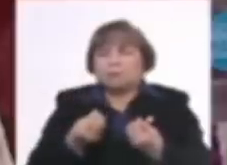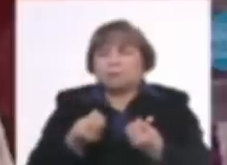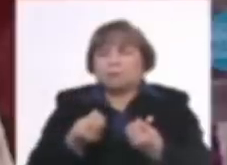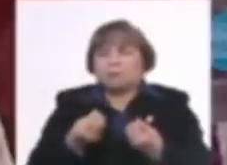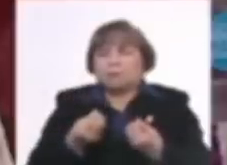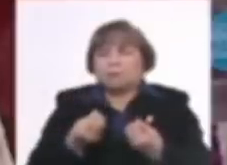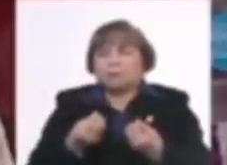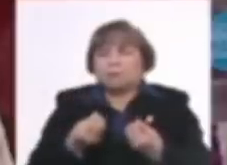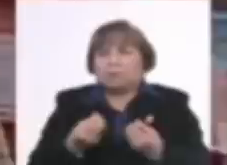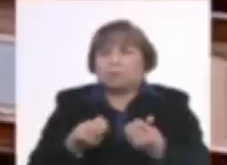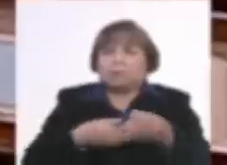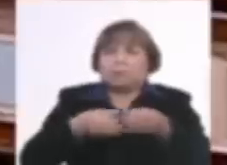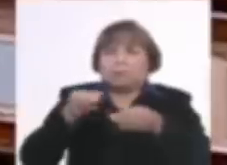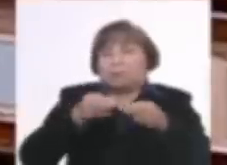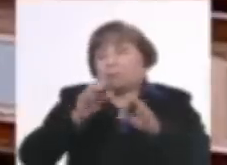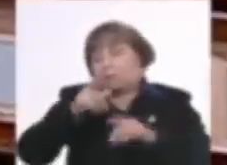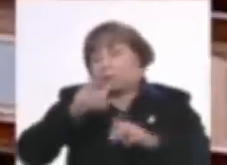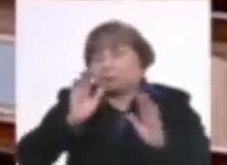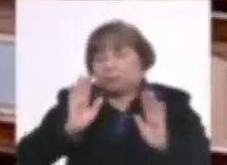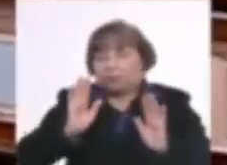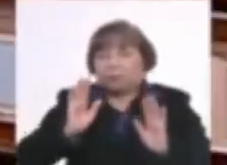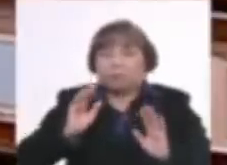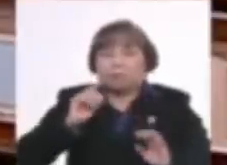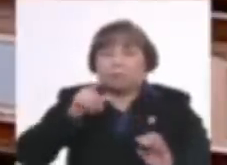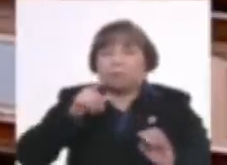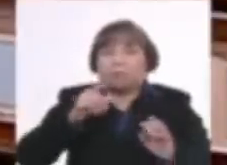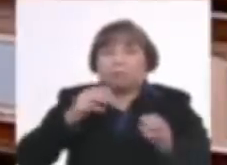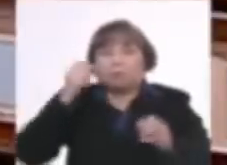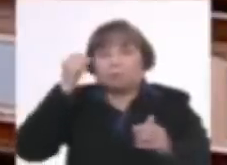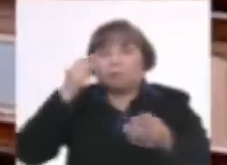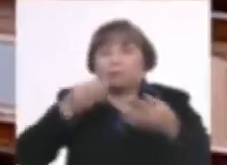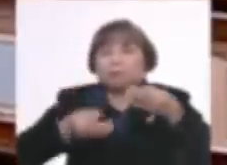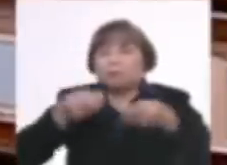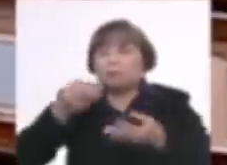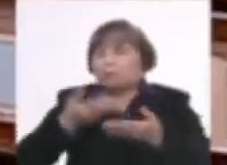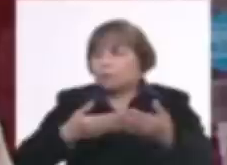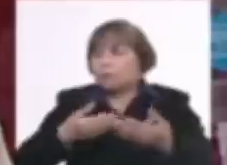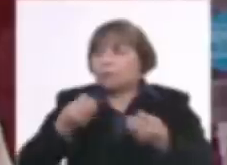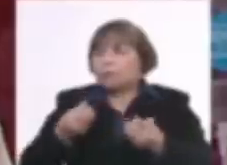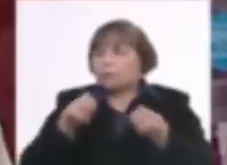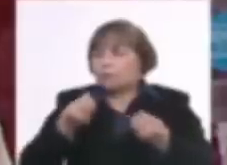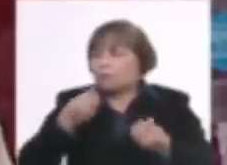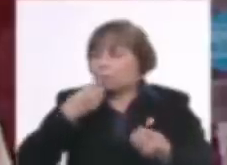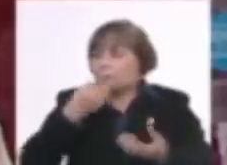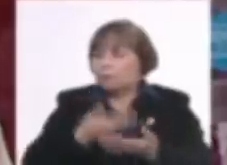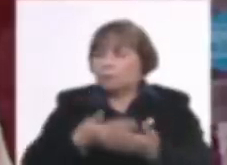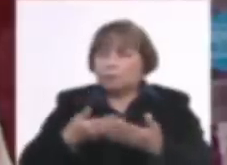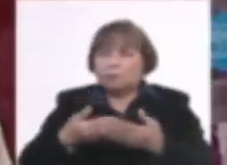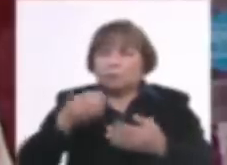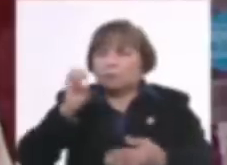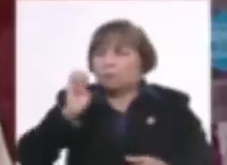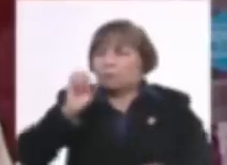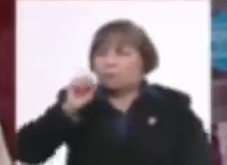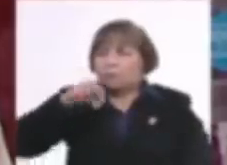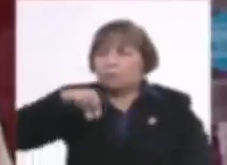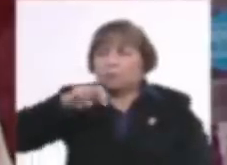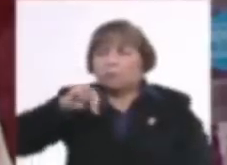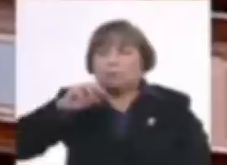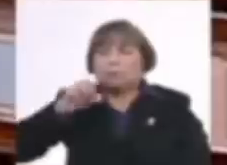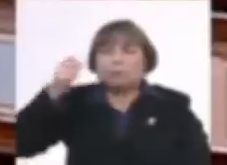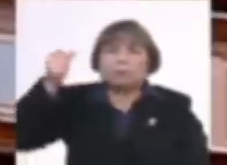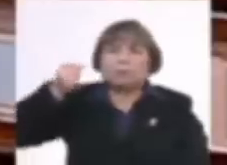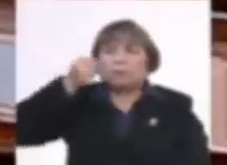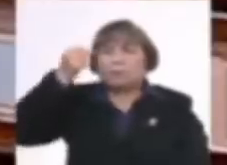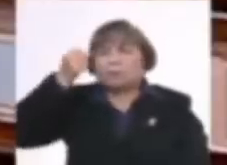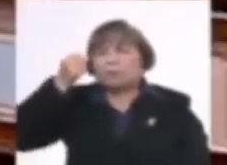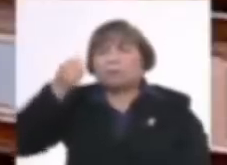¿cómo es que, explíquenos usted, porque eso es lo que está en tela de juicio, cómo es que la empresa Espino logra